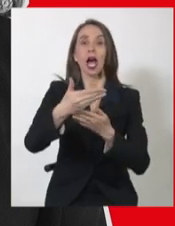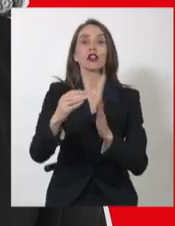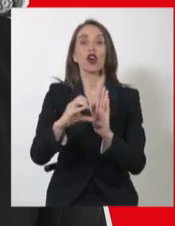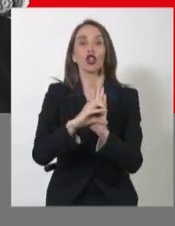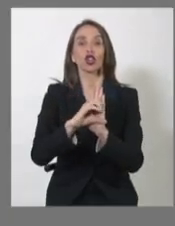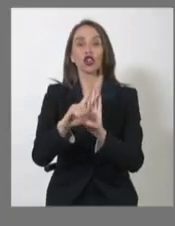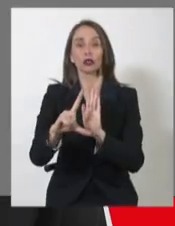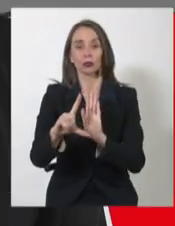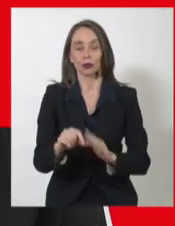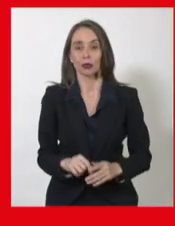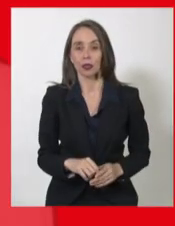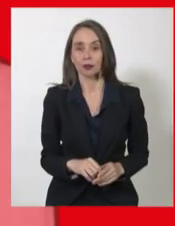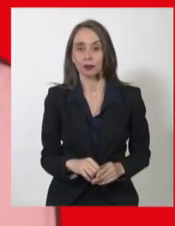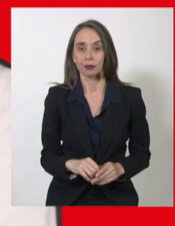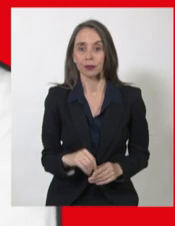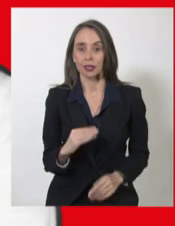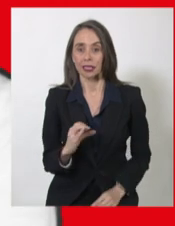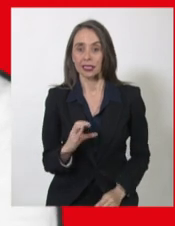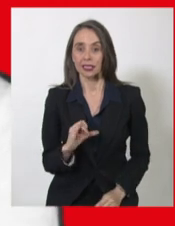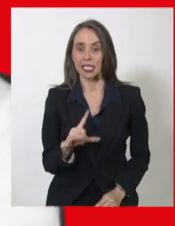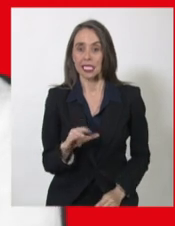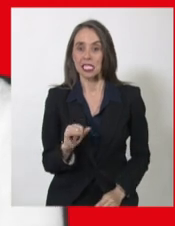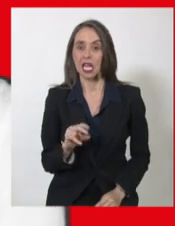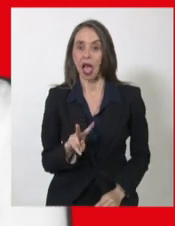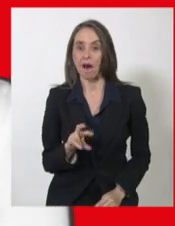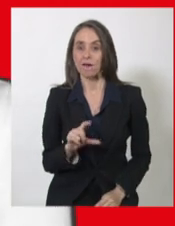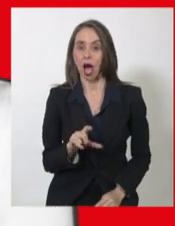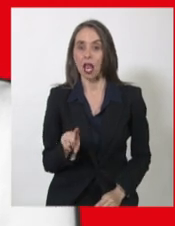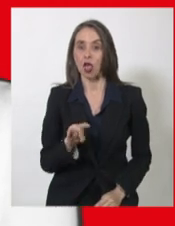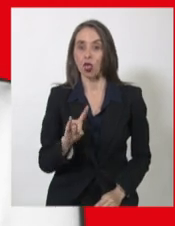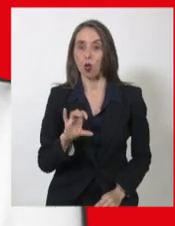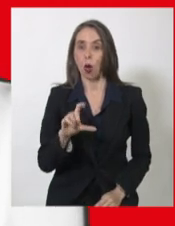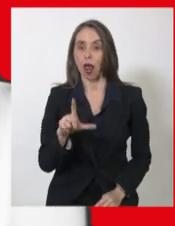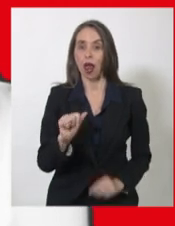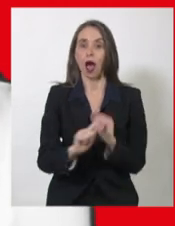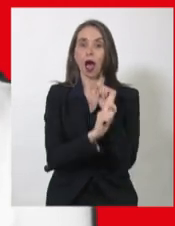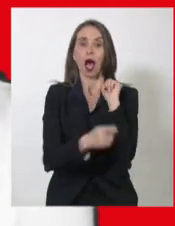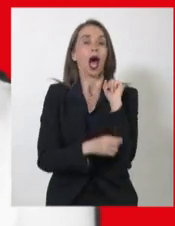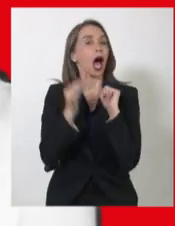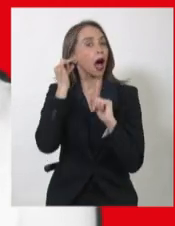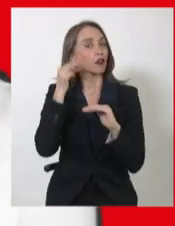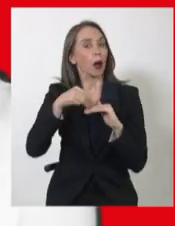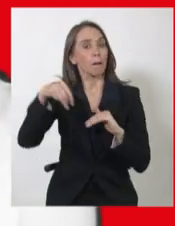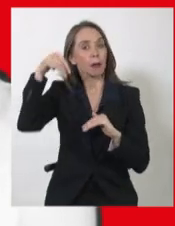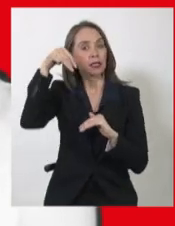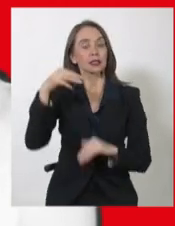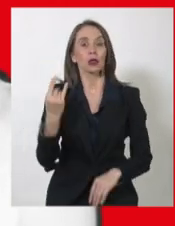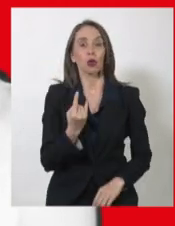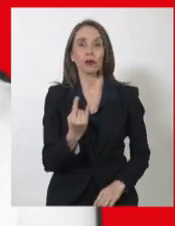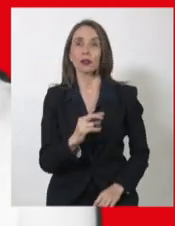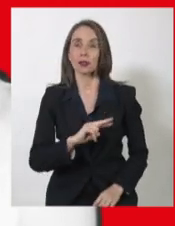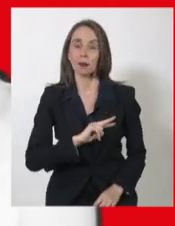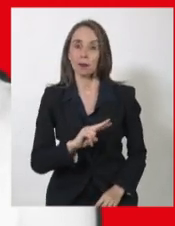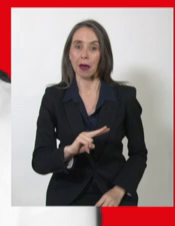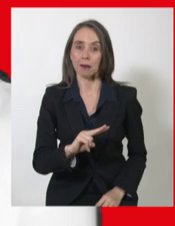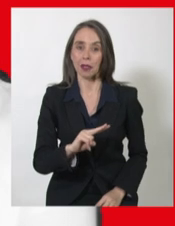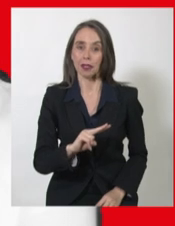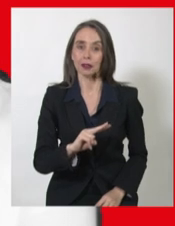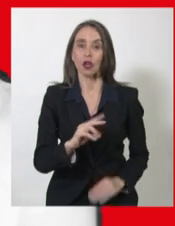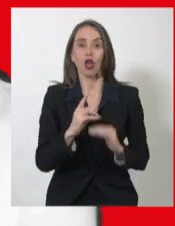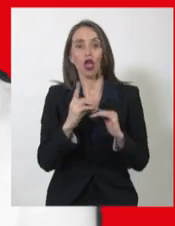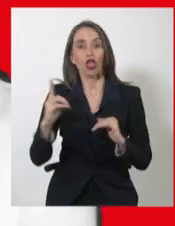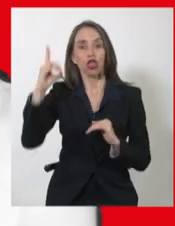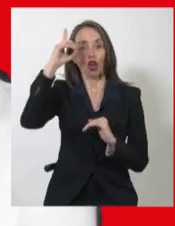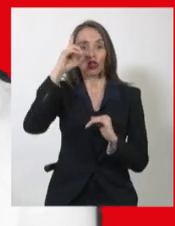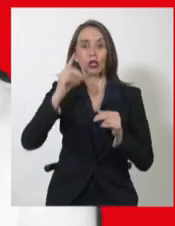Constitucional. Cecilia Valenzuela, abogada, magíster de la Universidad de Valparaíso,